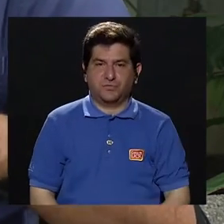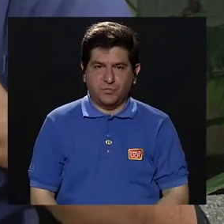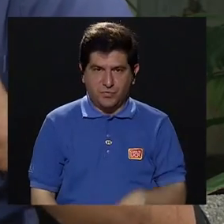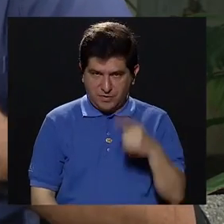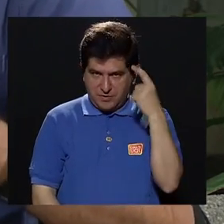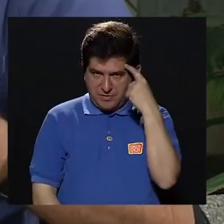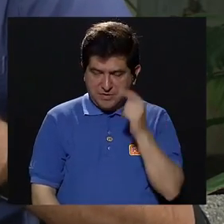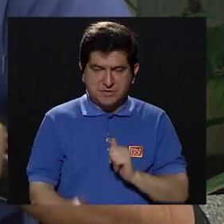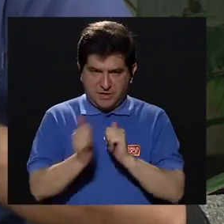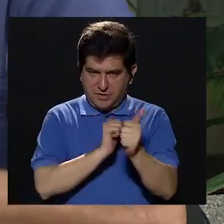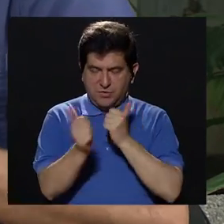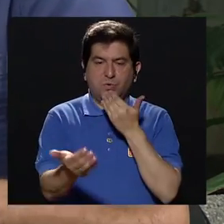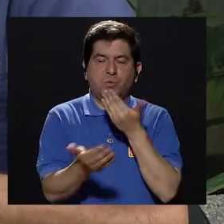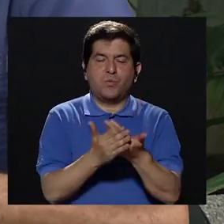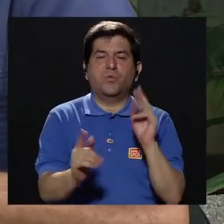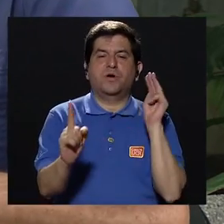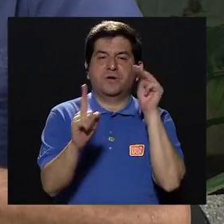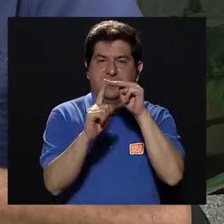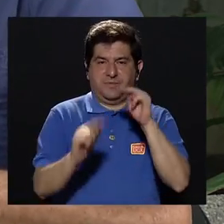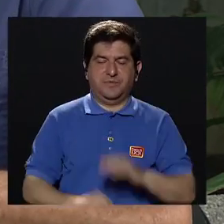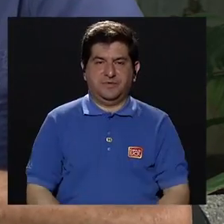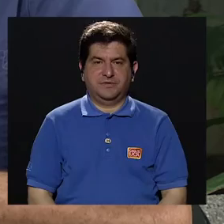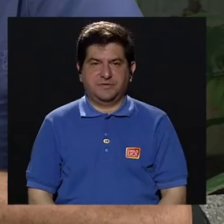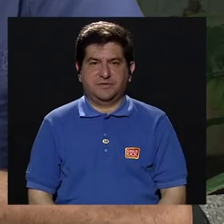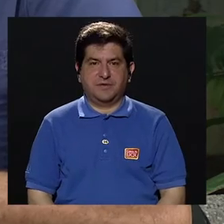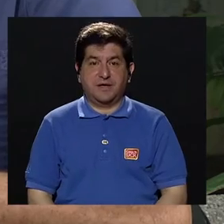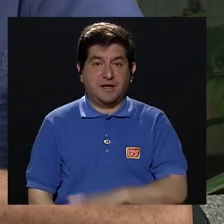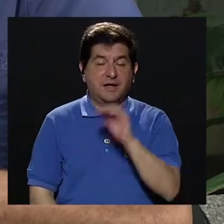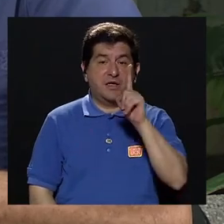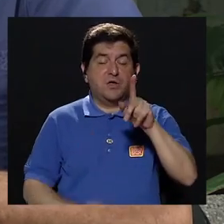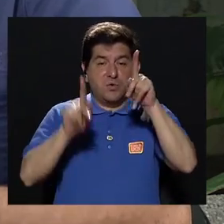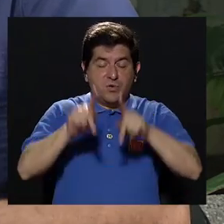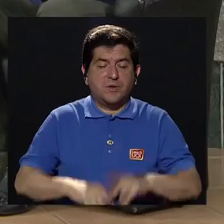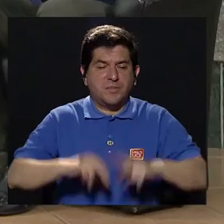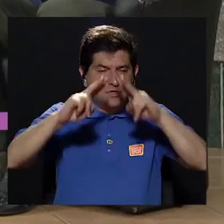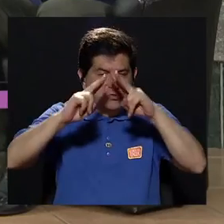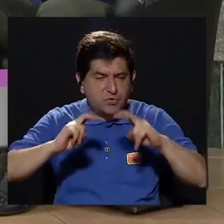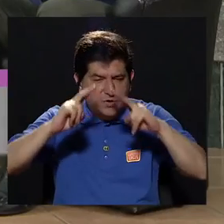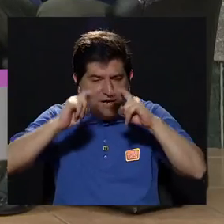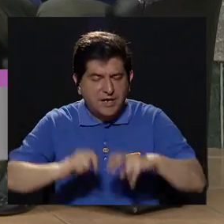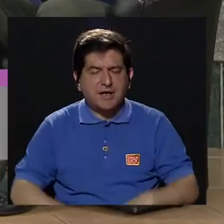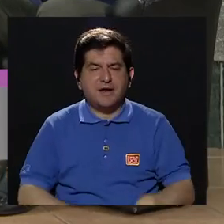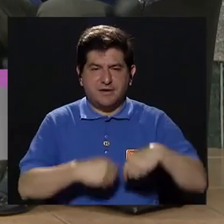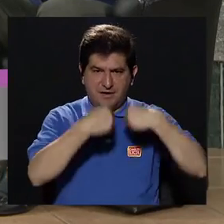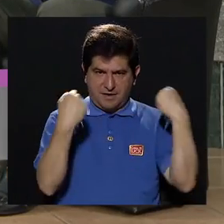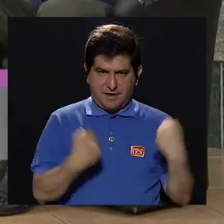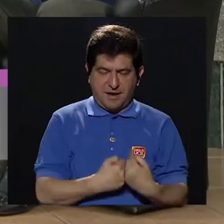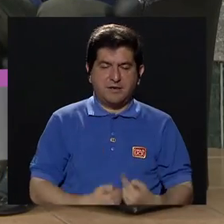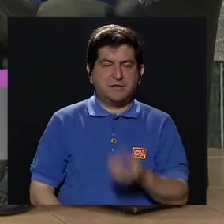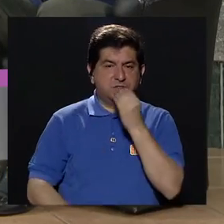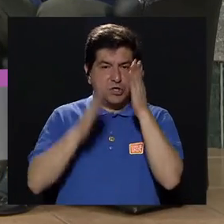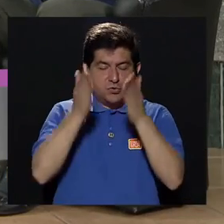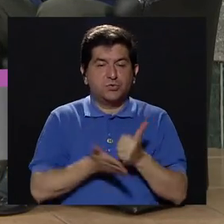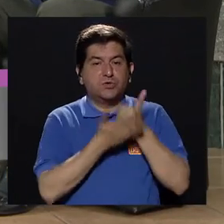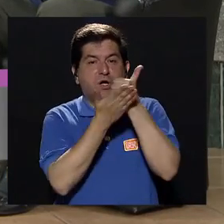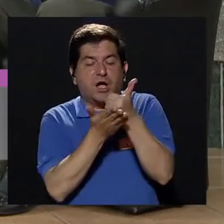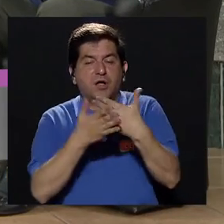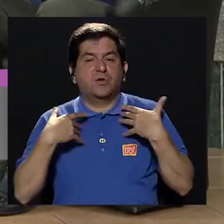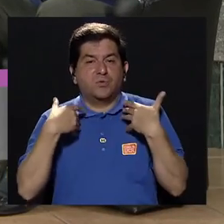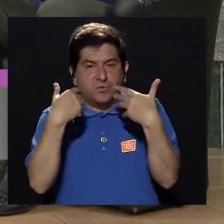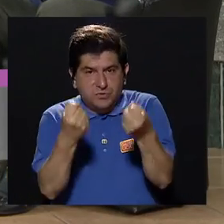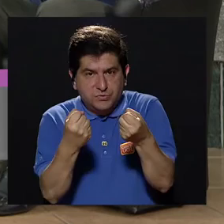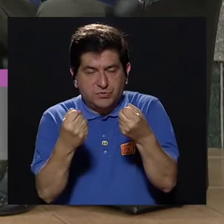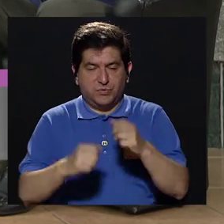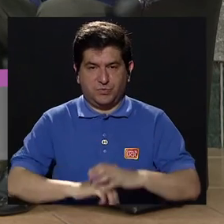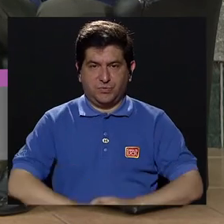futuro deportivo, con buenas metas y con un dirigente que lo está chequeando su corazón, con un nutricionista que le ayuda para